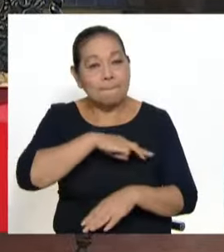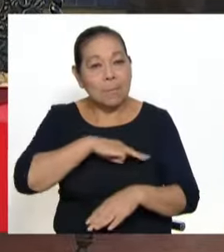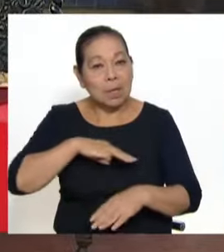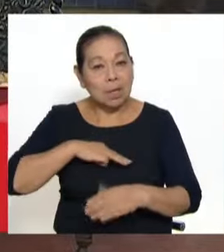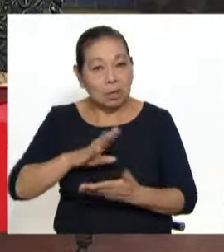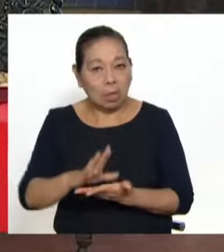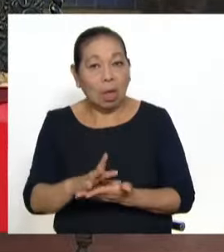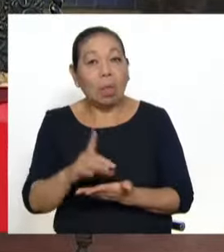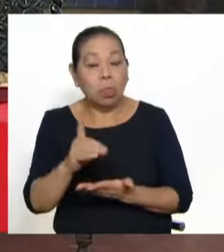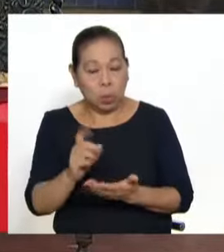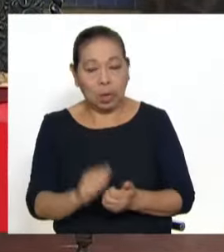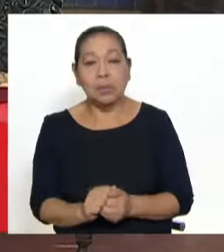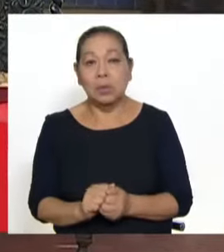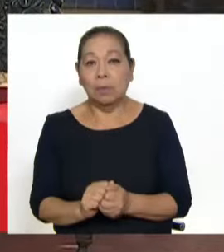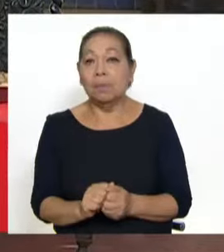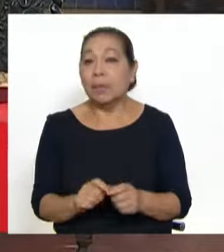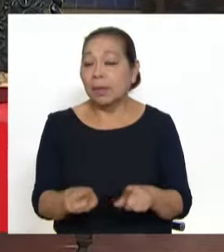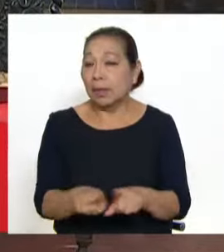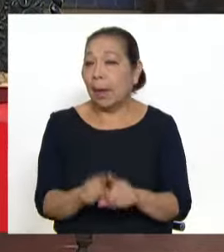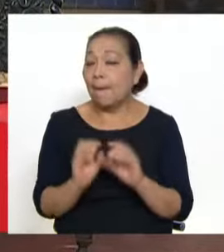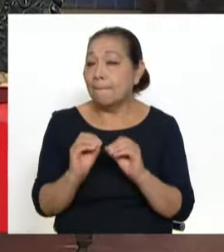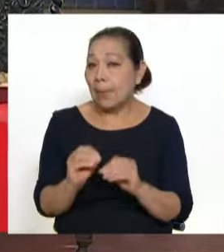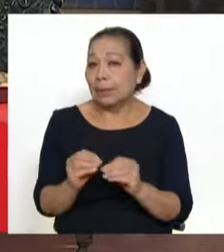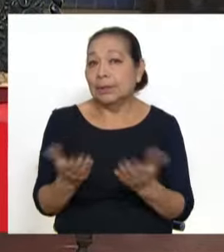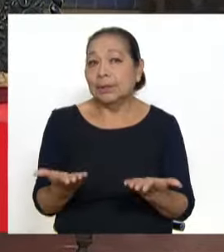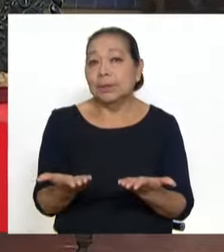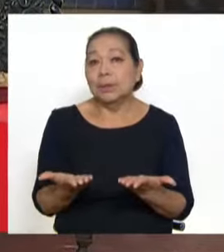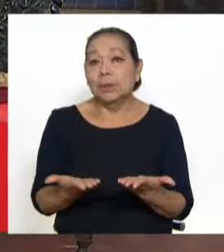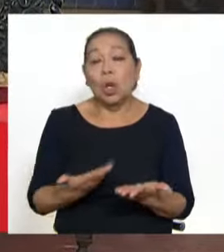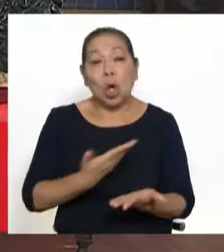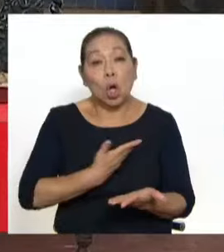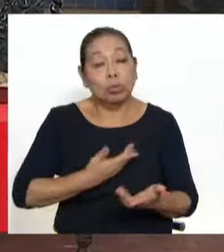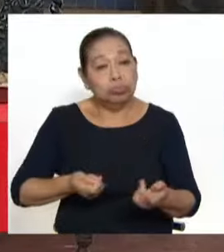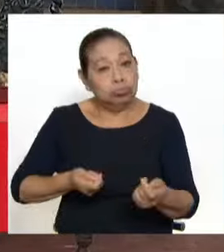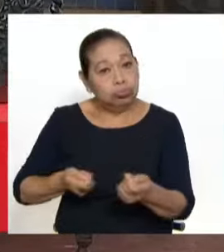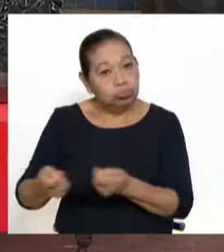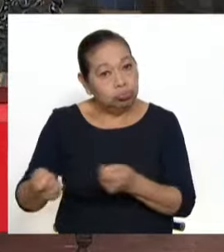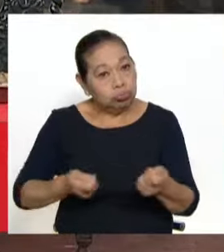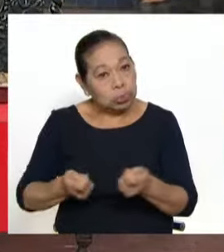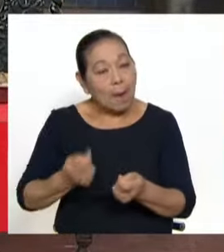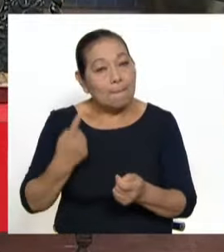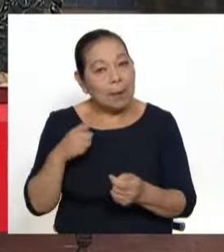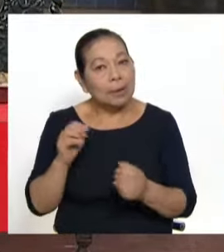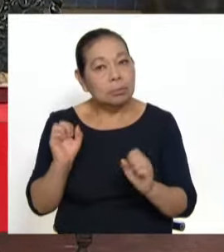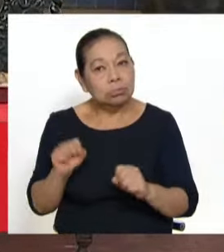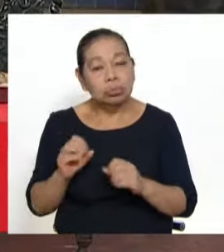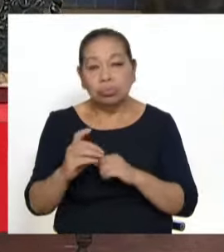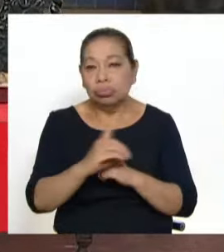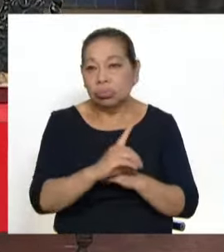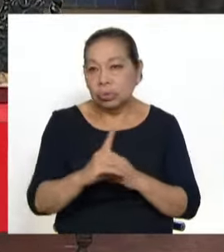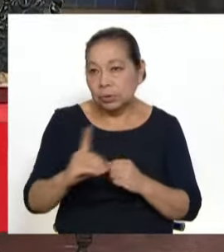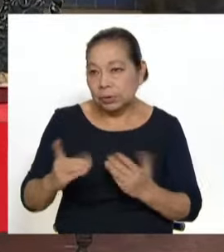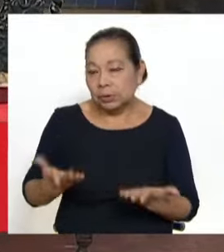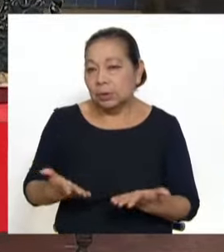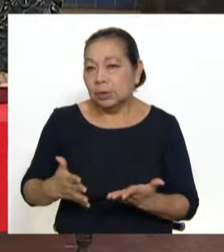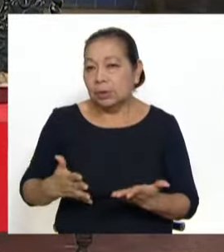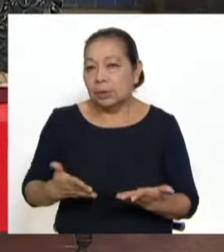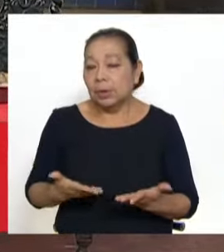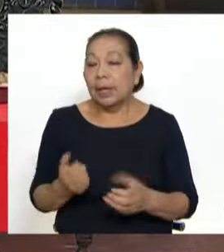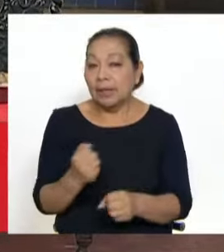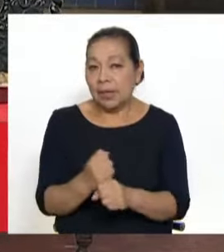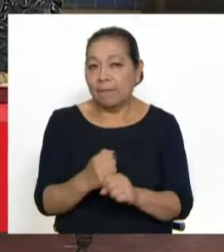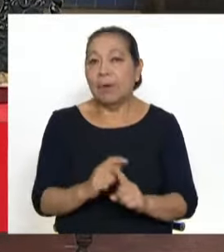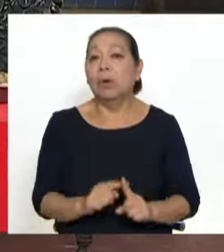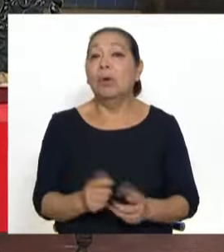de Educación. Señaló además que darán más recursos a través de gobiernos regionales con el fin de descentralizar estas